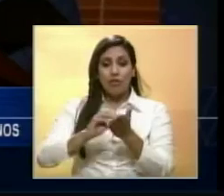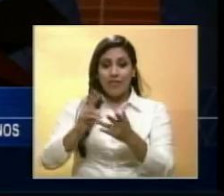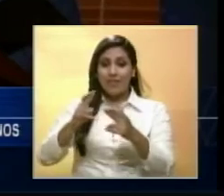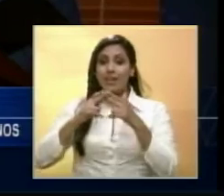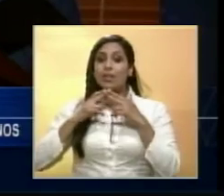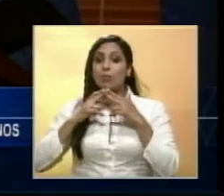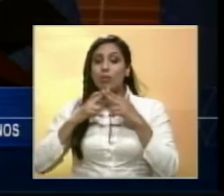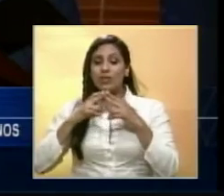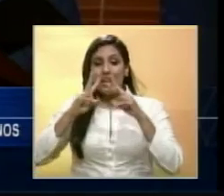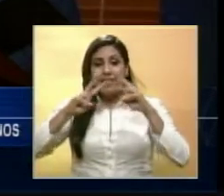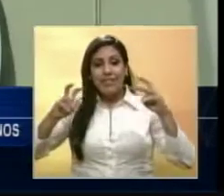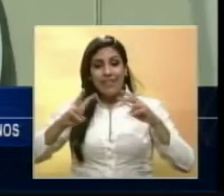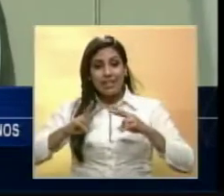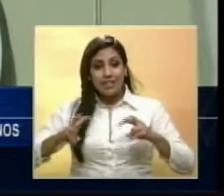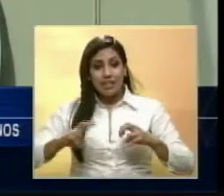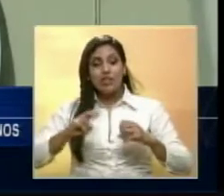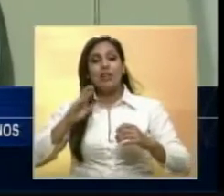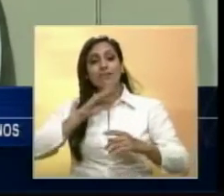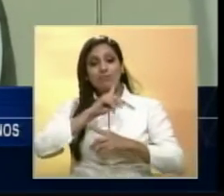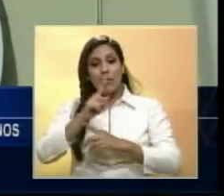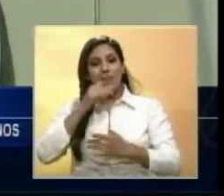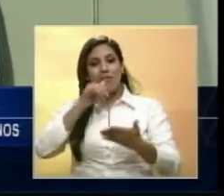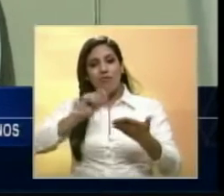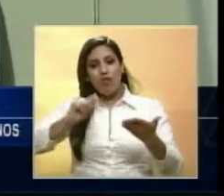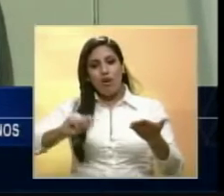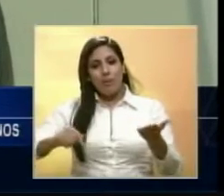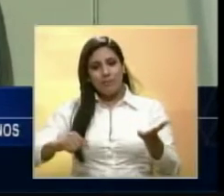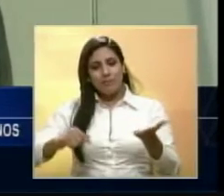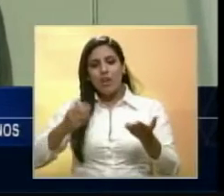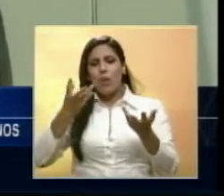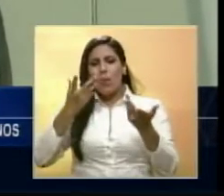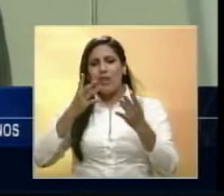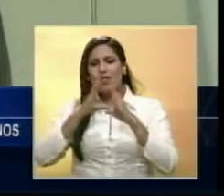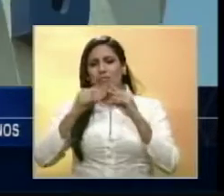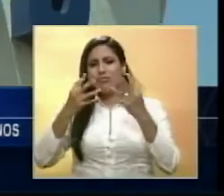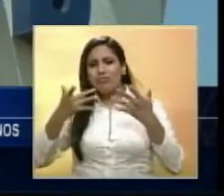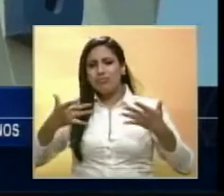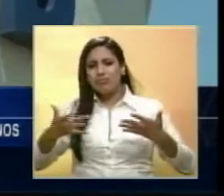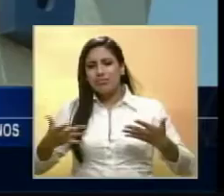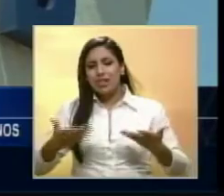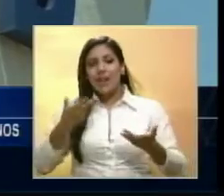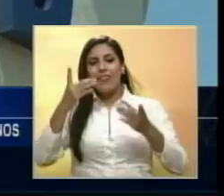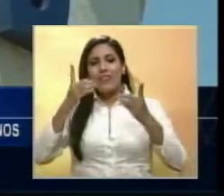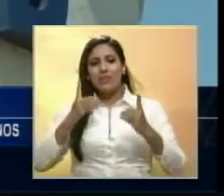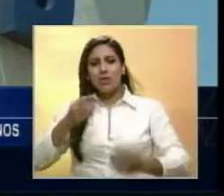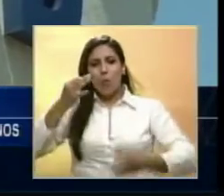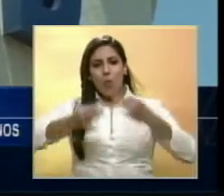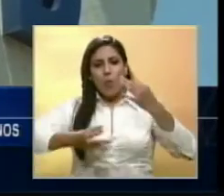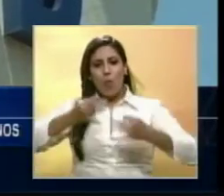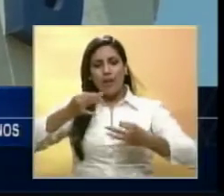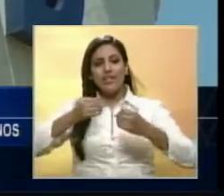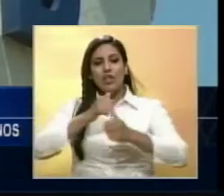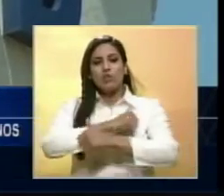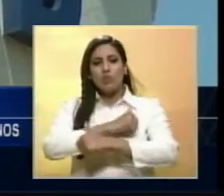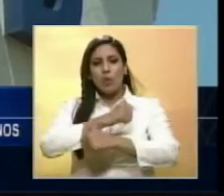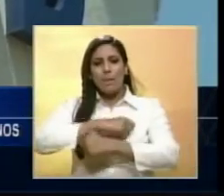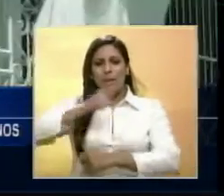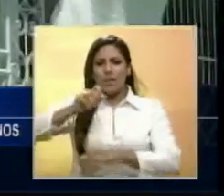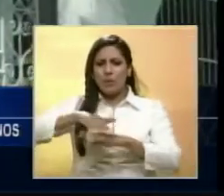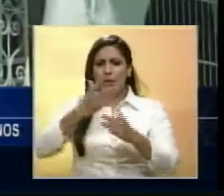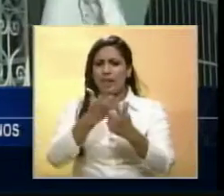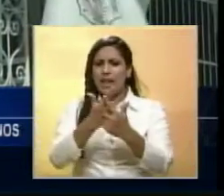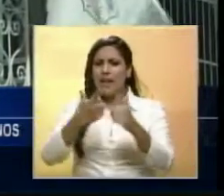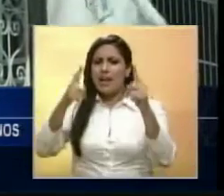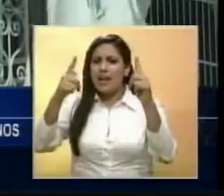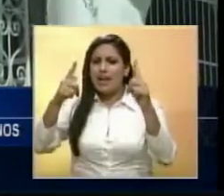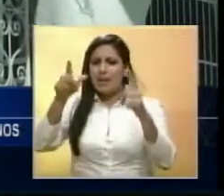los resultados de las pesquisas, sea rendido un informe donde se ofrezcan los detalles del caso de la decisión de la jueza suplente del Juzgado de